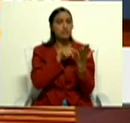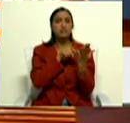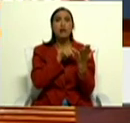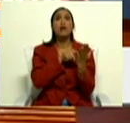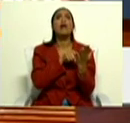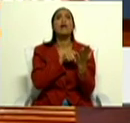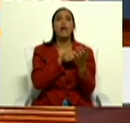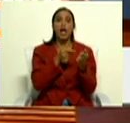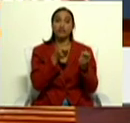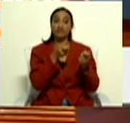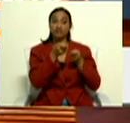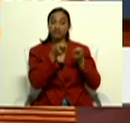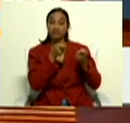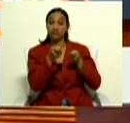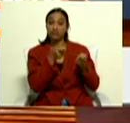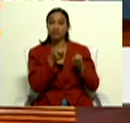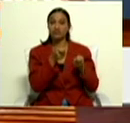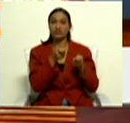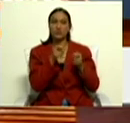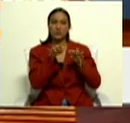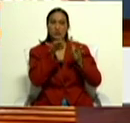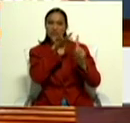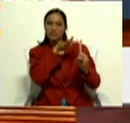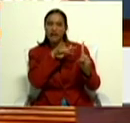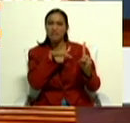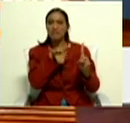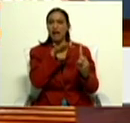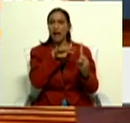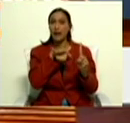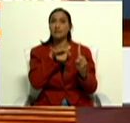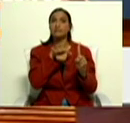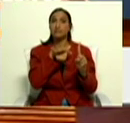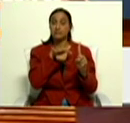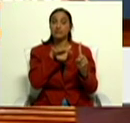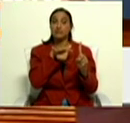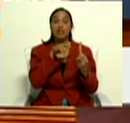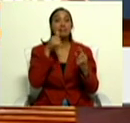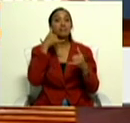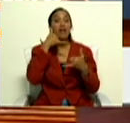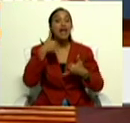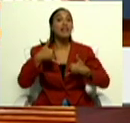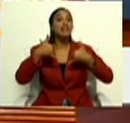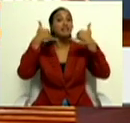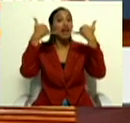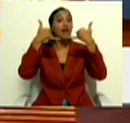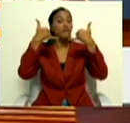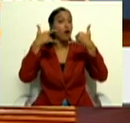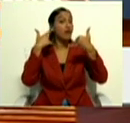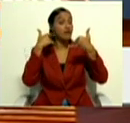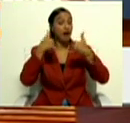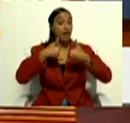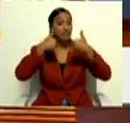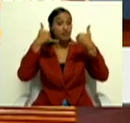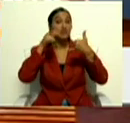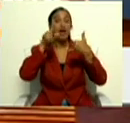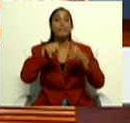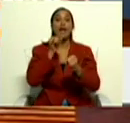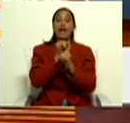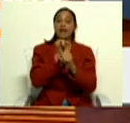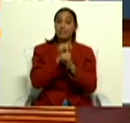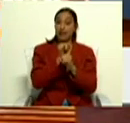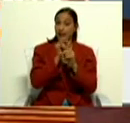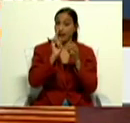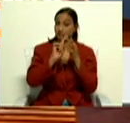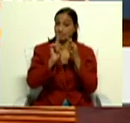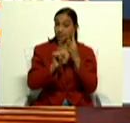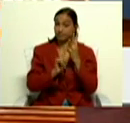públicas y notorias, porque se hicieron vía telefónica y de redes, existen evidencias